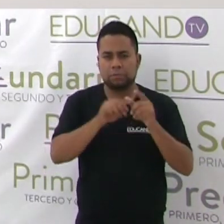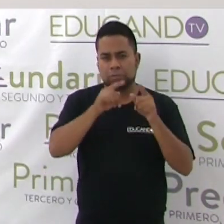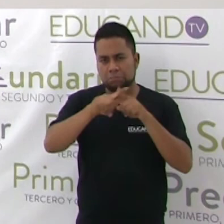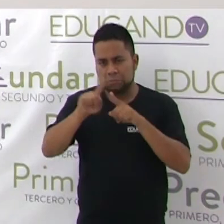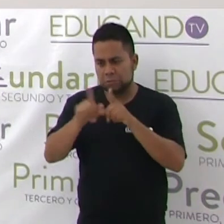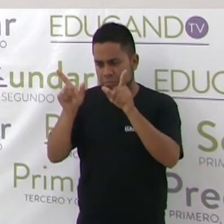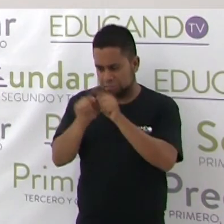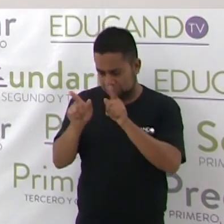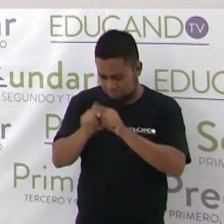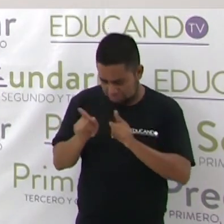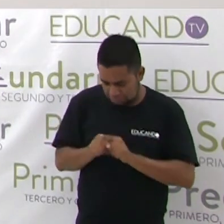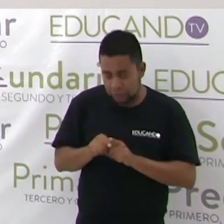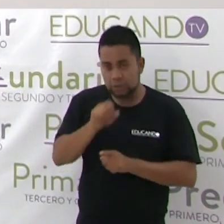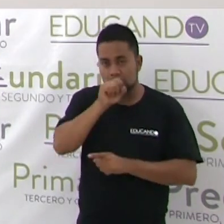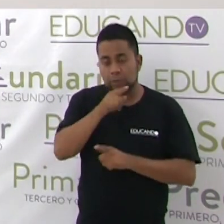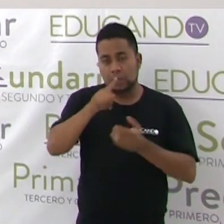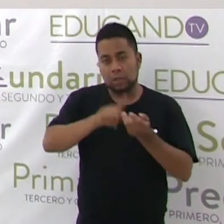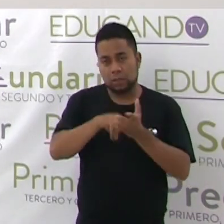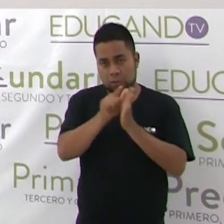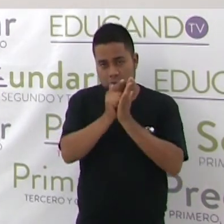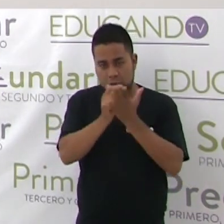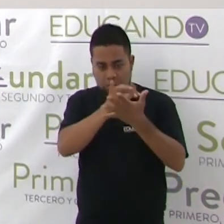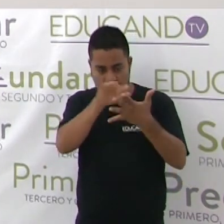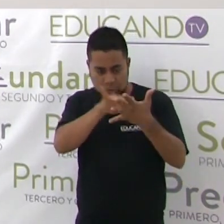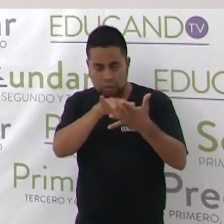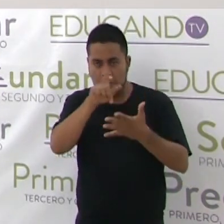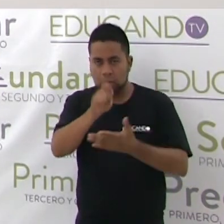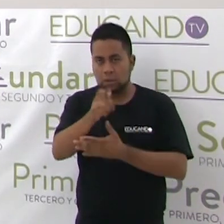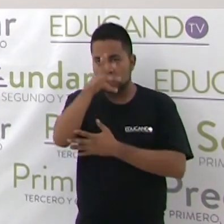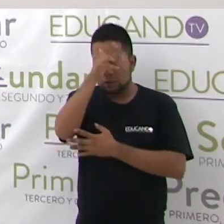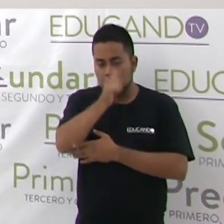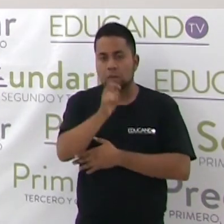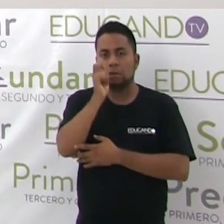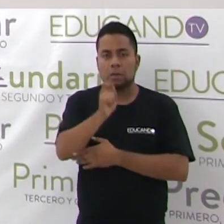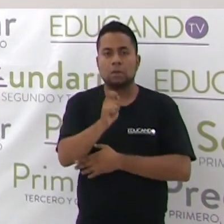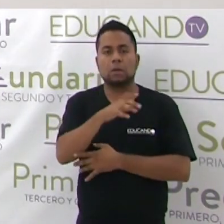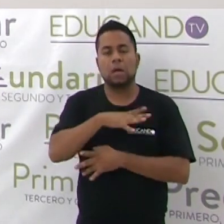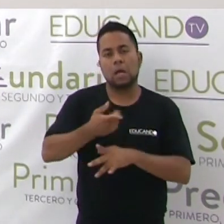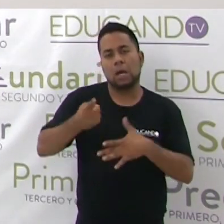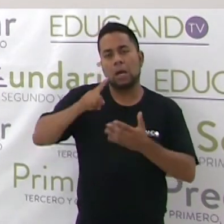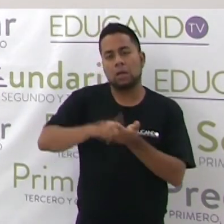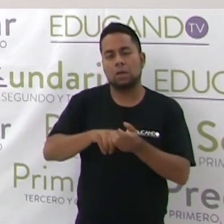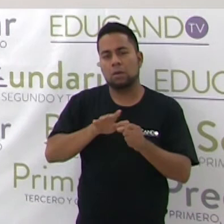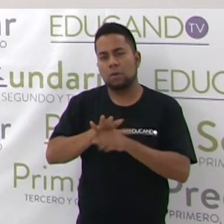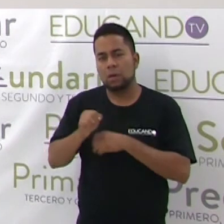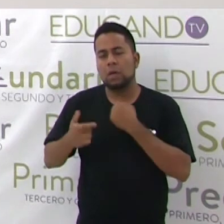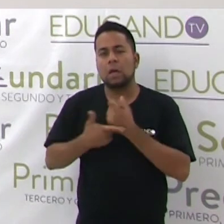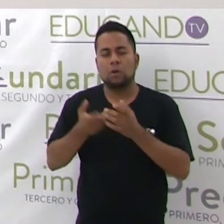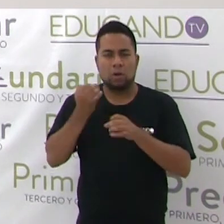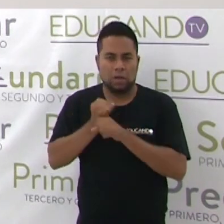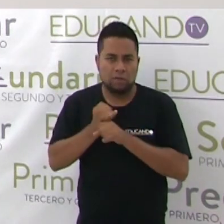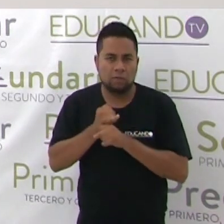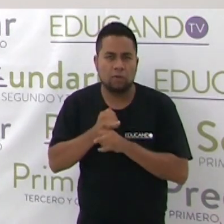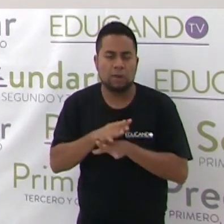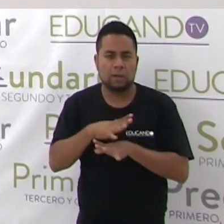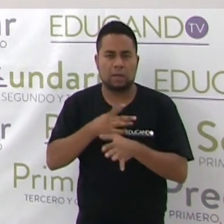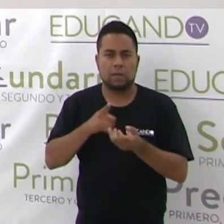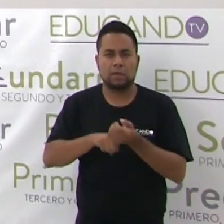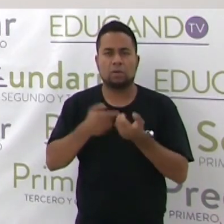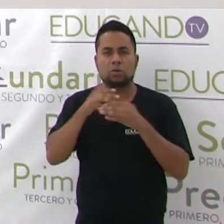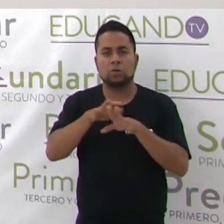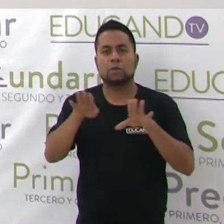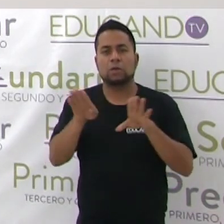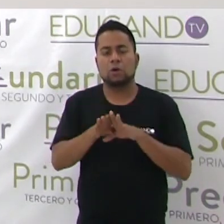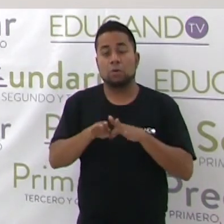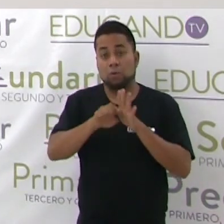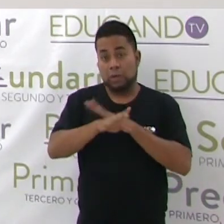y resúmenes. También en los libros de texto, recordemos que podemos encontrar alguna información acerca de cómo